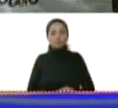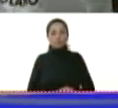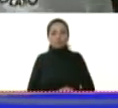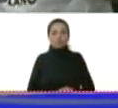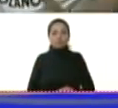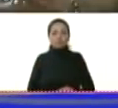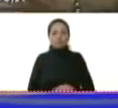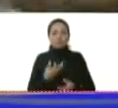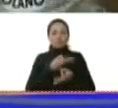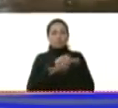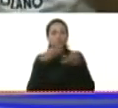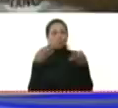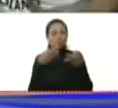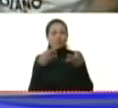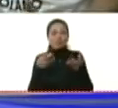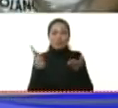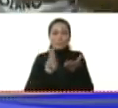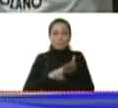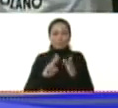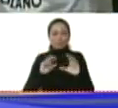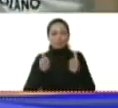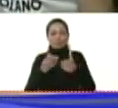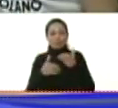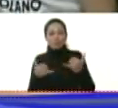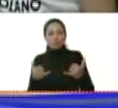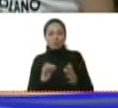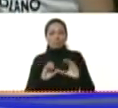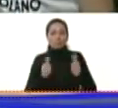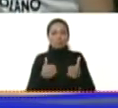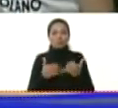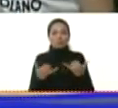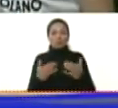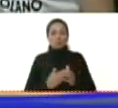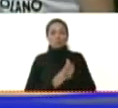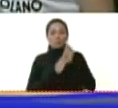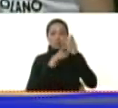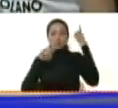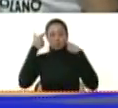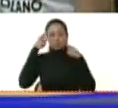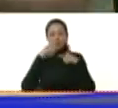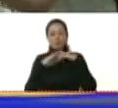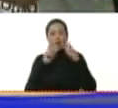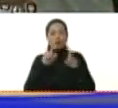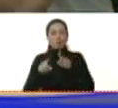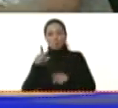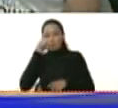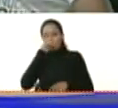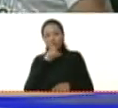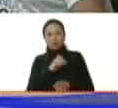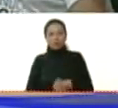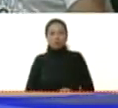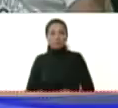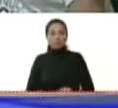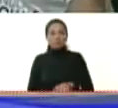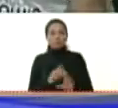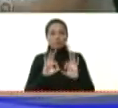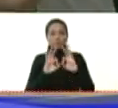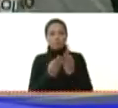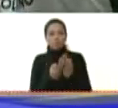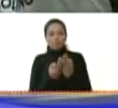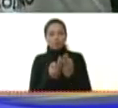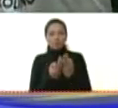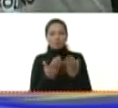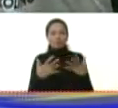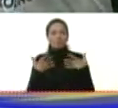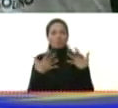esta maravillosa, repito, iniciativa que comenzó el comandante Chávez hace unos años y que hoy tiene esta familia muy contenta. Y